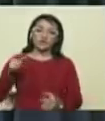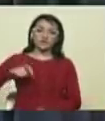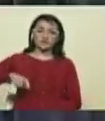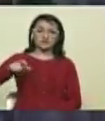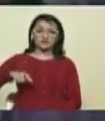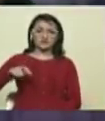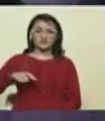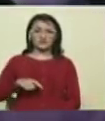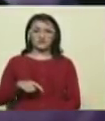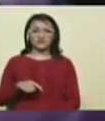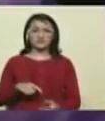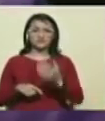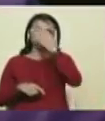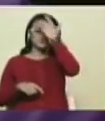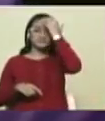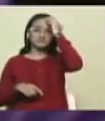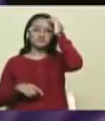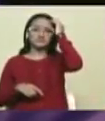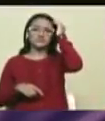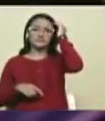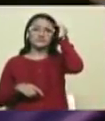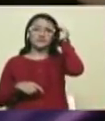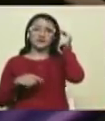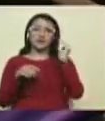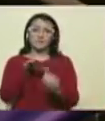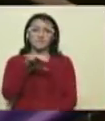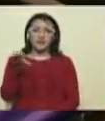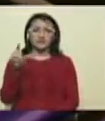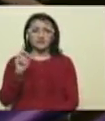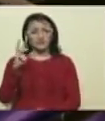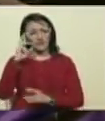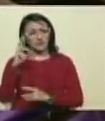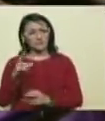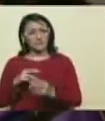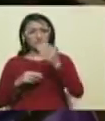que entre naciones nos respetemos.